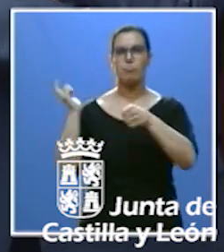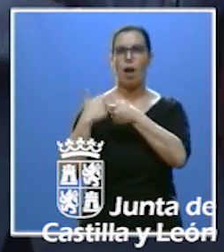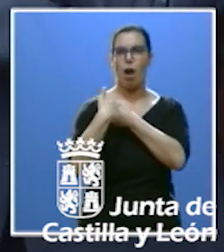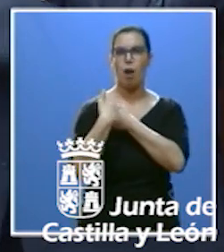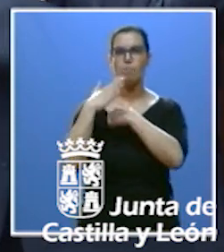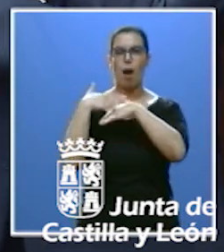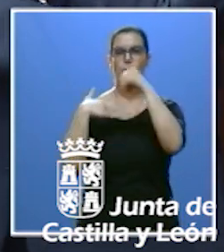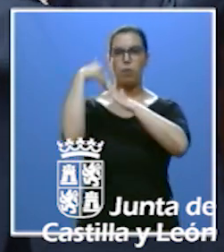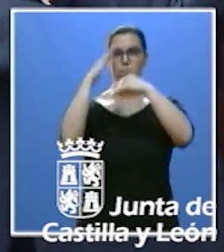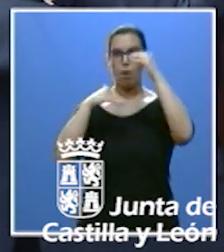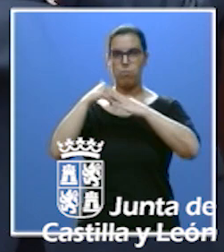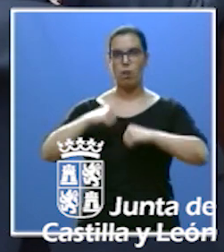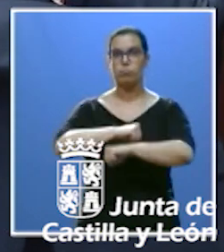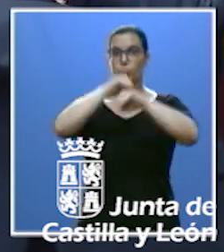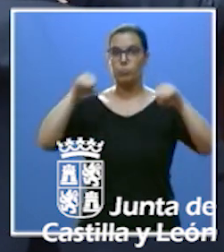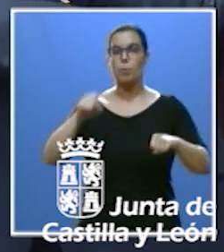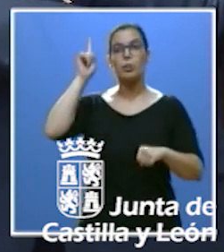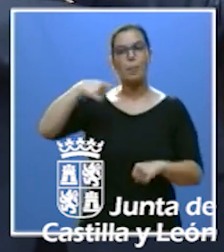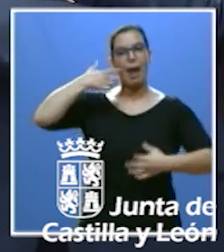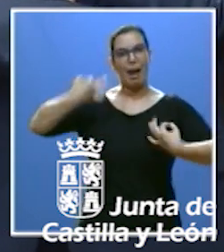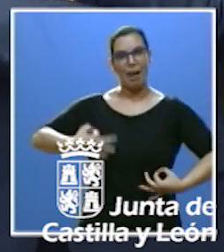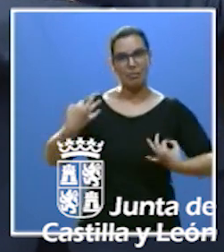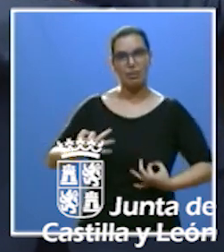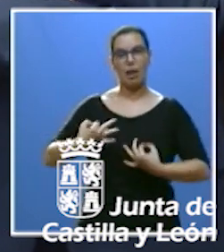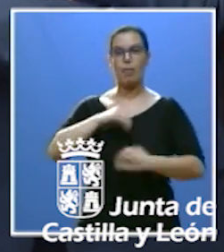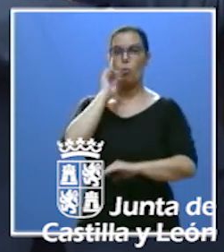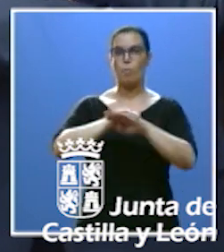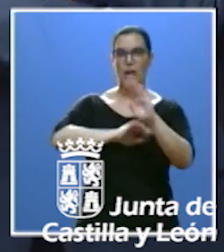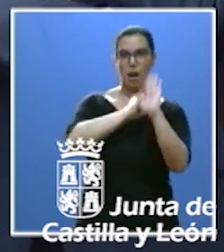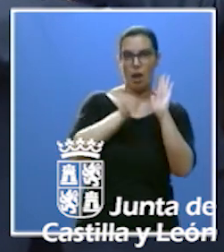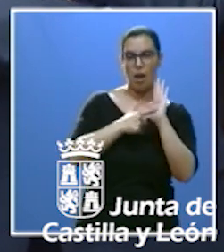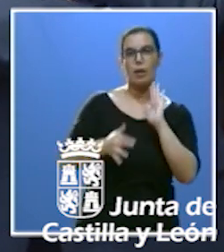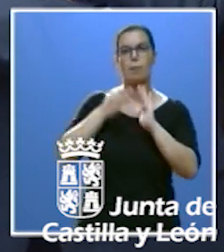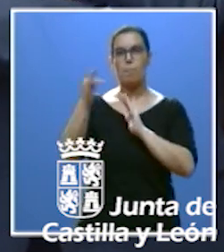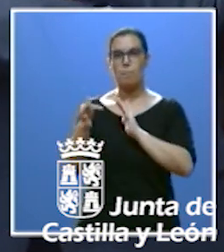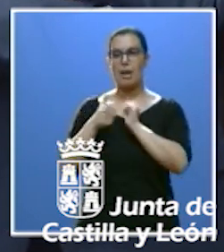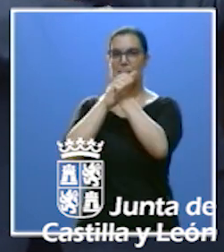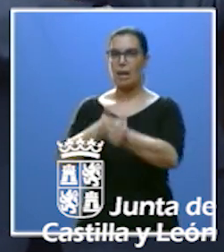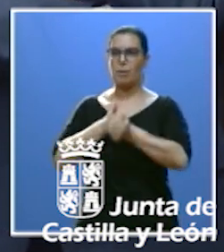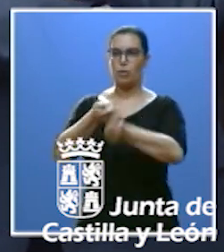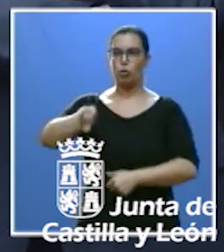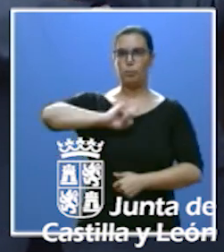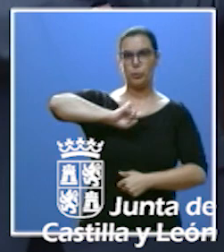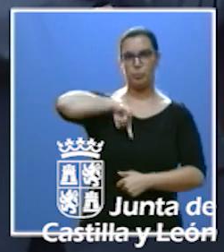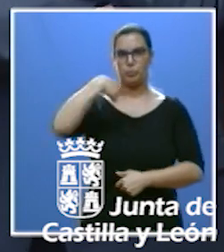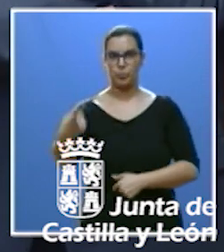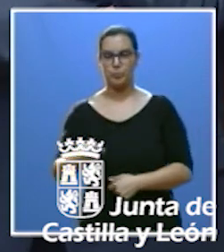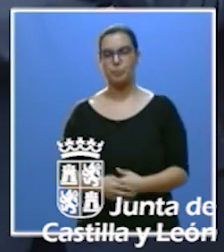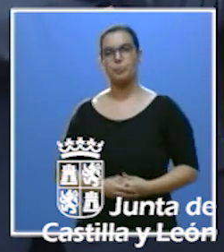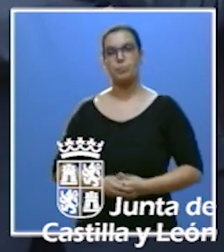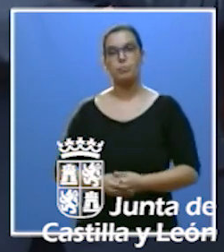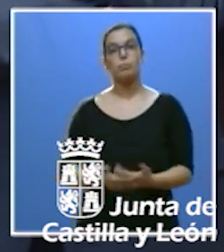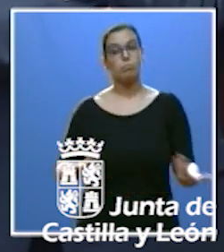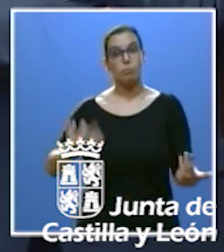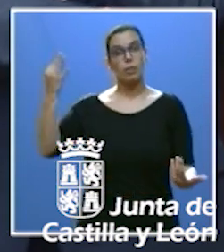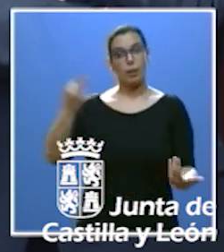constructiva, pero también de garantía del marco legal y del seguimiento recíproco de las actuaciones. En cumplimiento de este